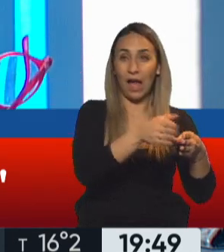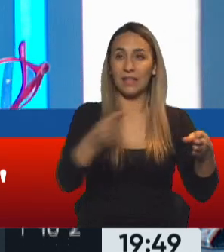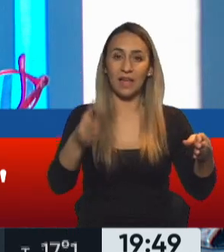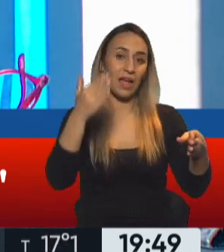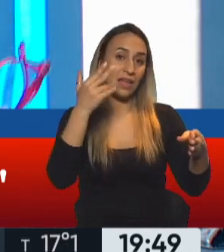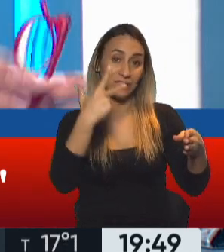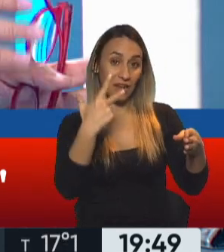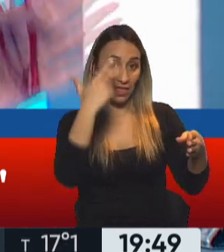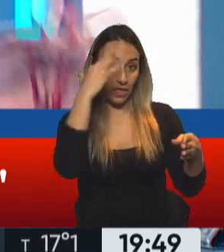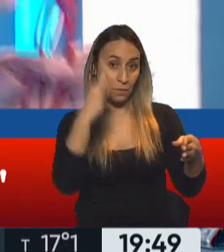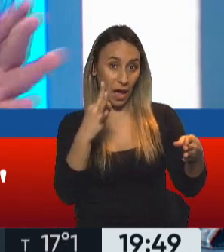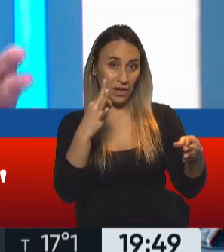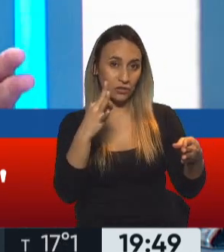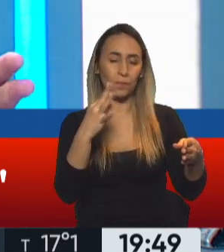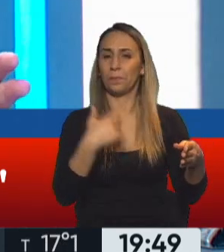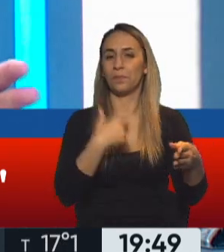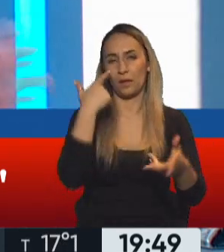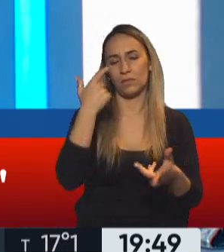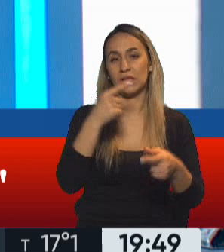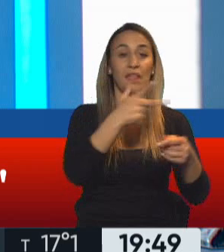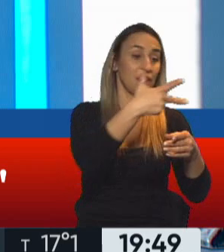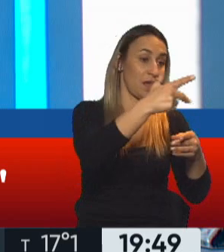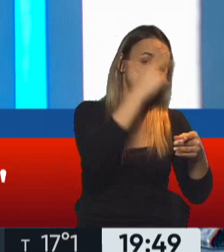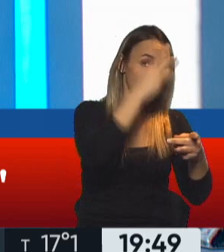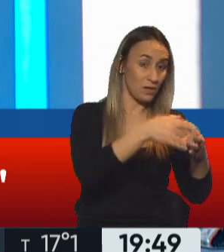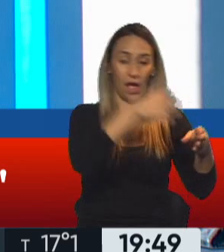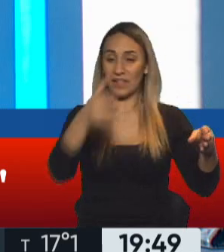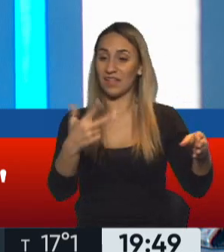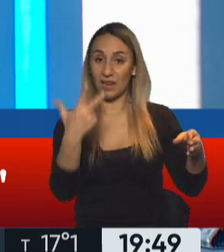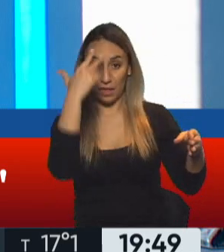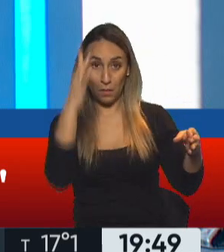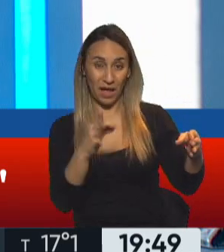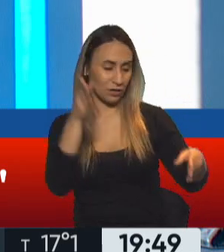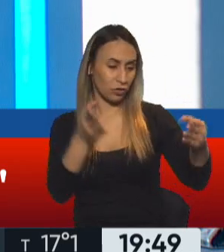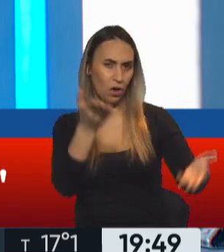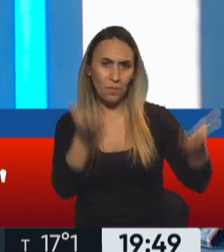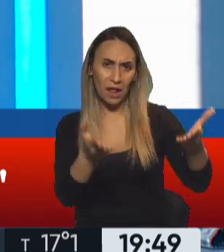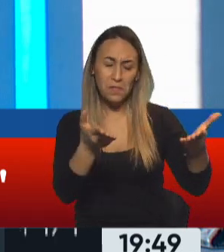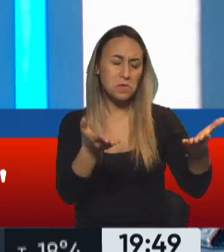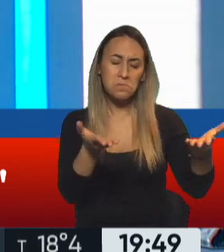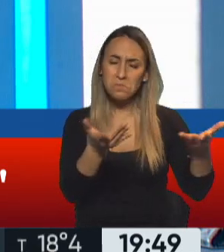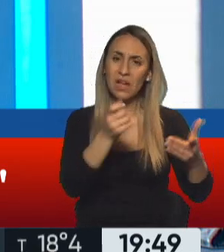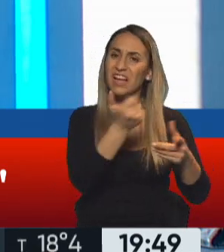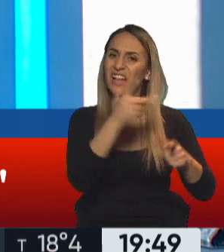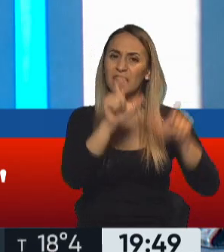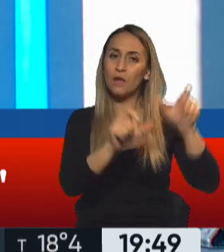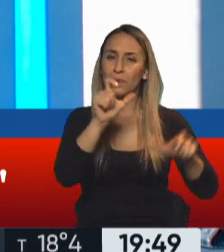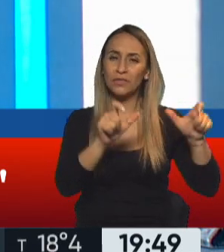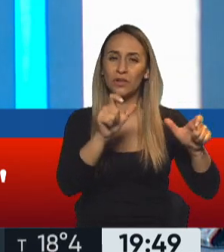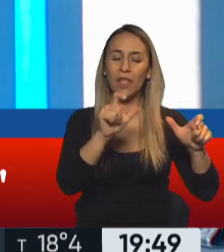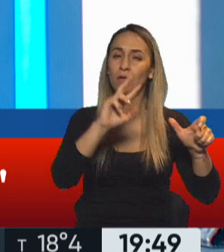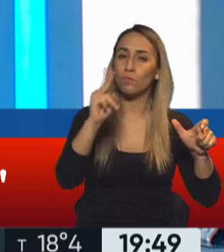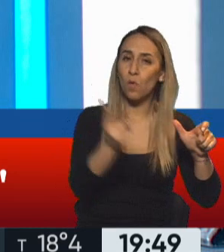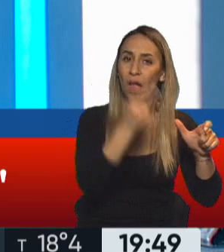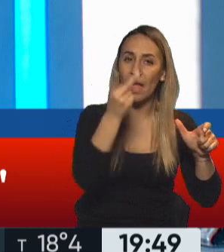marzo haciendo de marzo a 3 de marzo, y lo de 2021, y no se ve una corrida de la